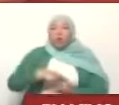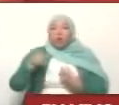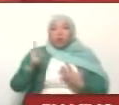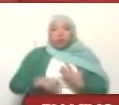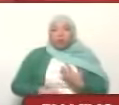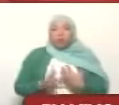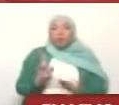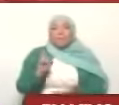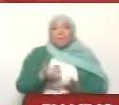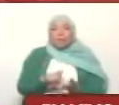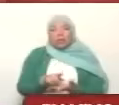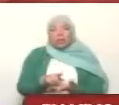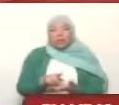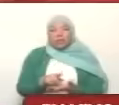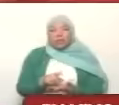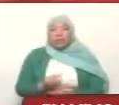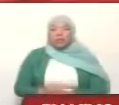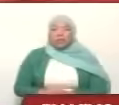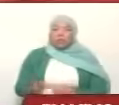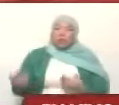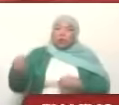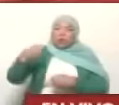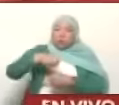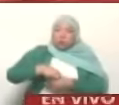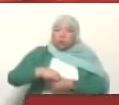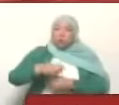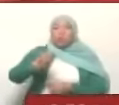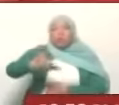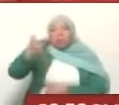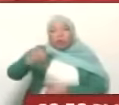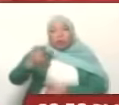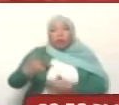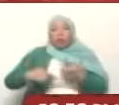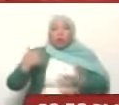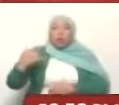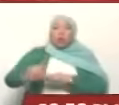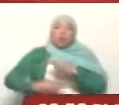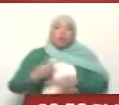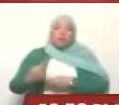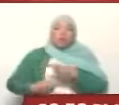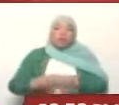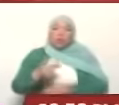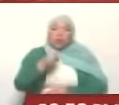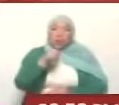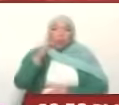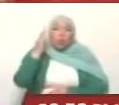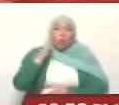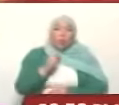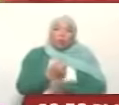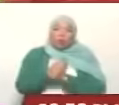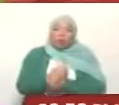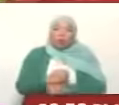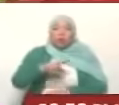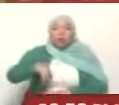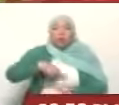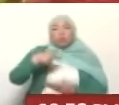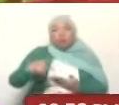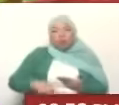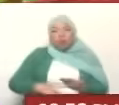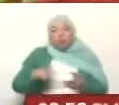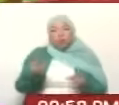programa participativo, inclusivo y muy alegre, como la revolución, puro amor, nueva